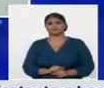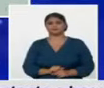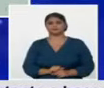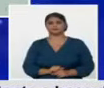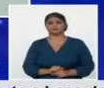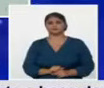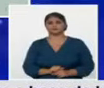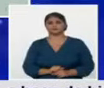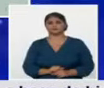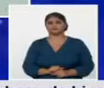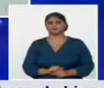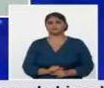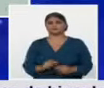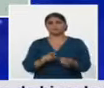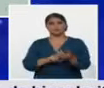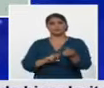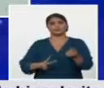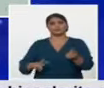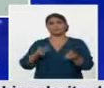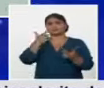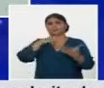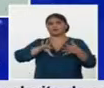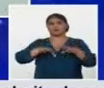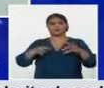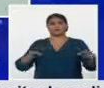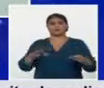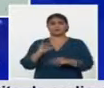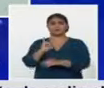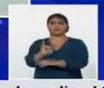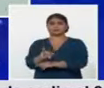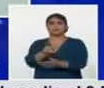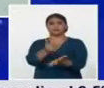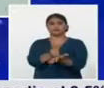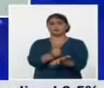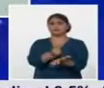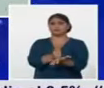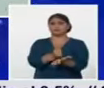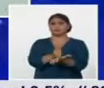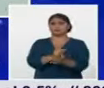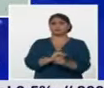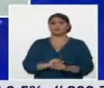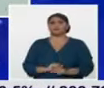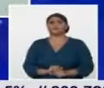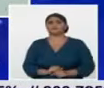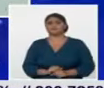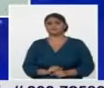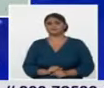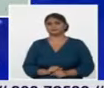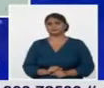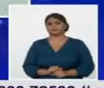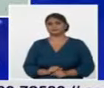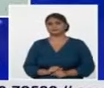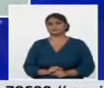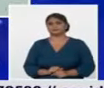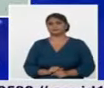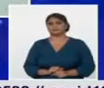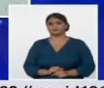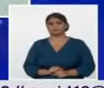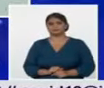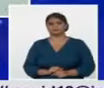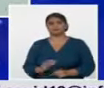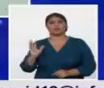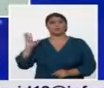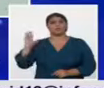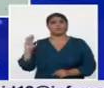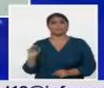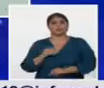6 de la provincia de Artemisa, los 6 del municipio Cabecera, igualmente viajeros cubanos procedentes de